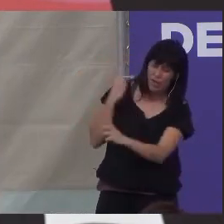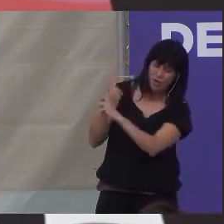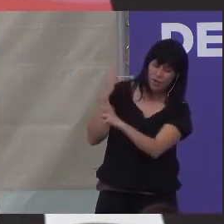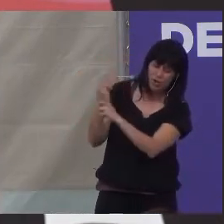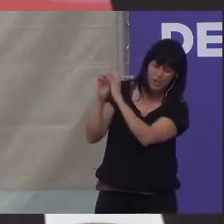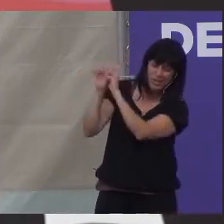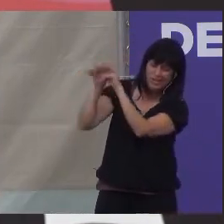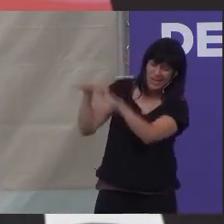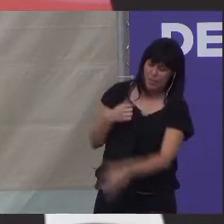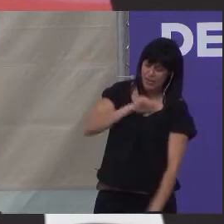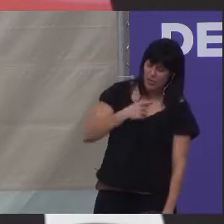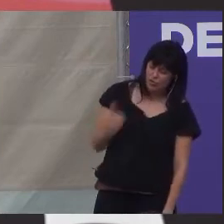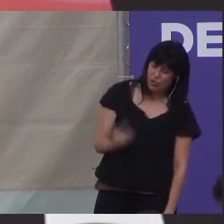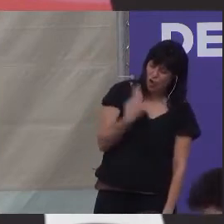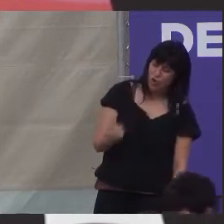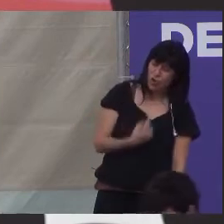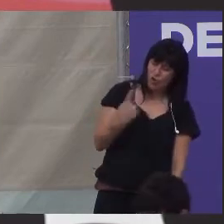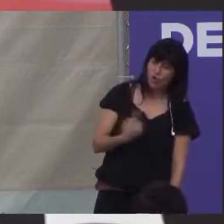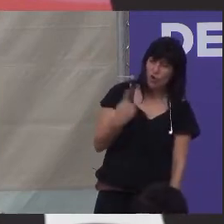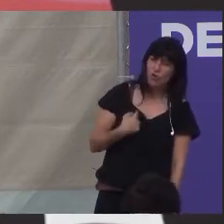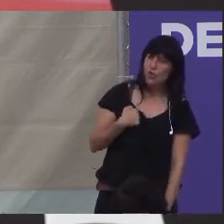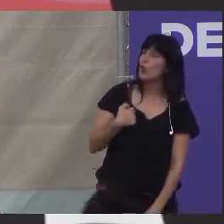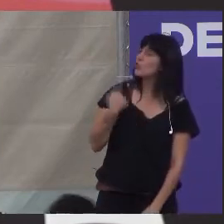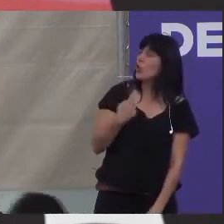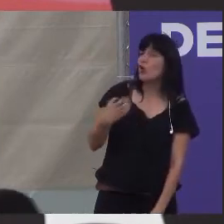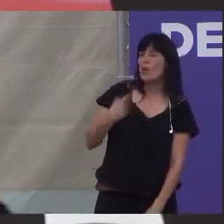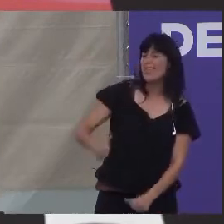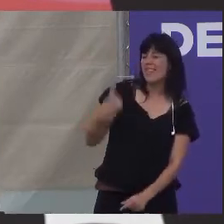pot ser. Necessitem a Podem darrere.